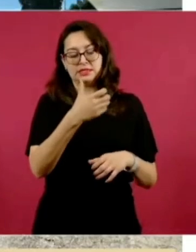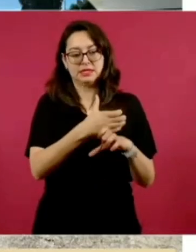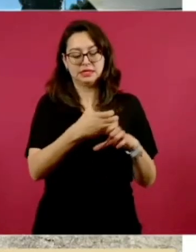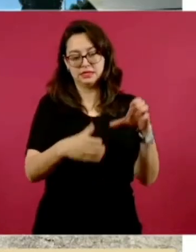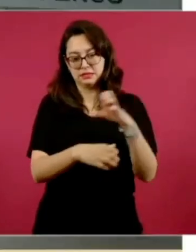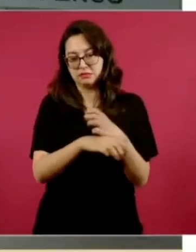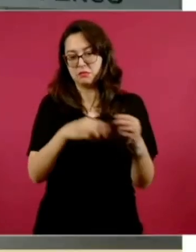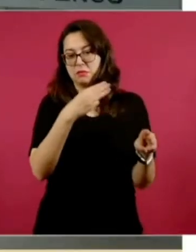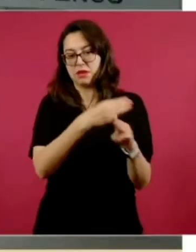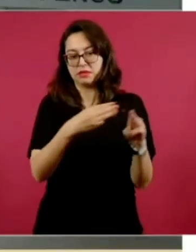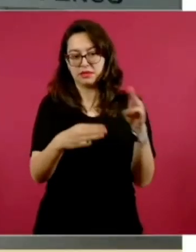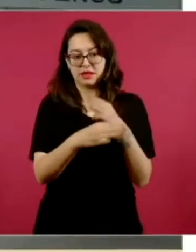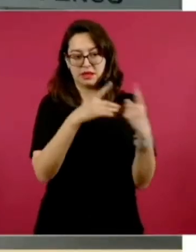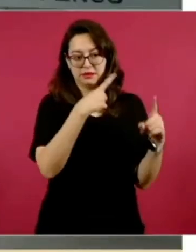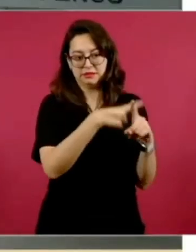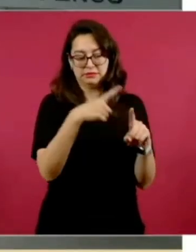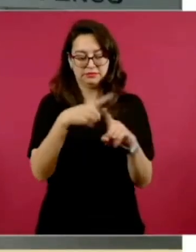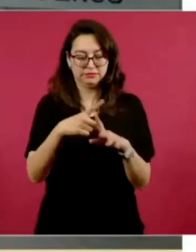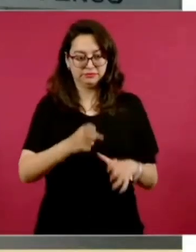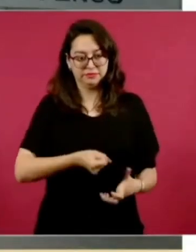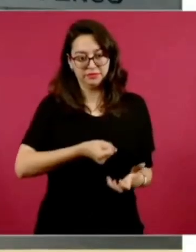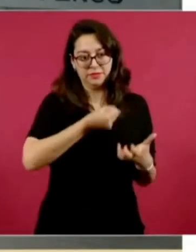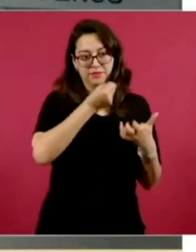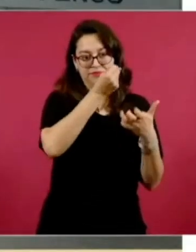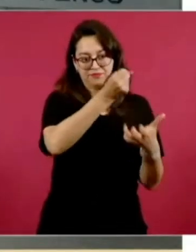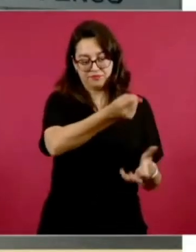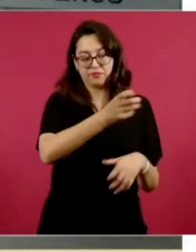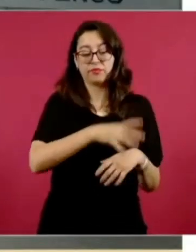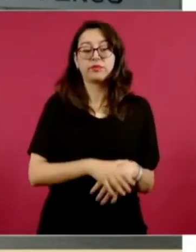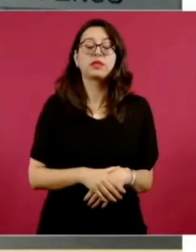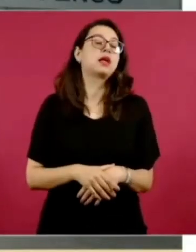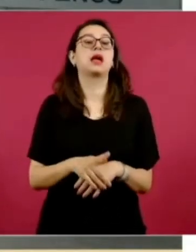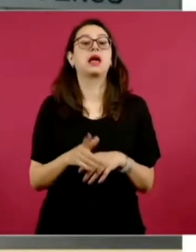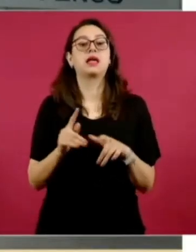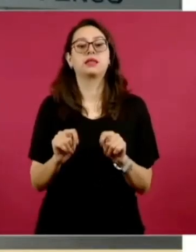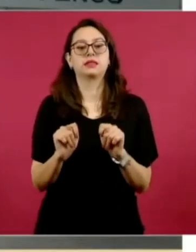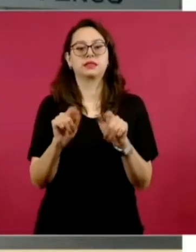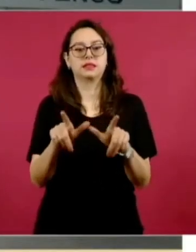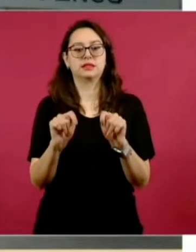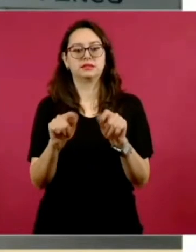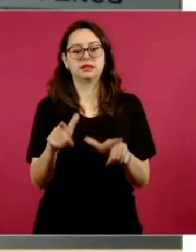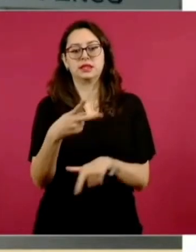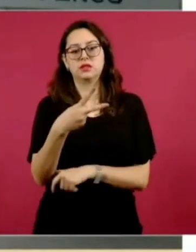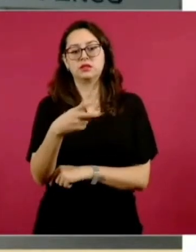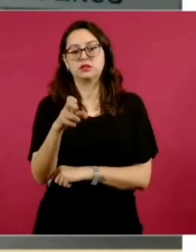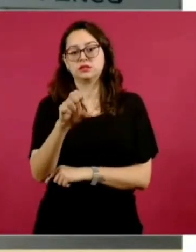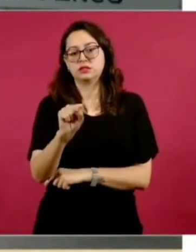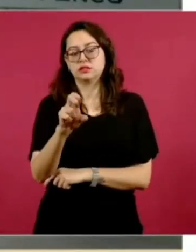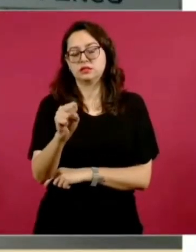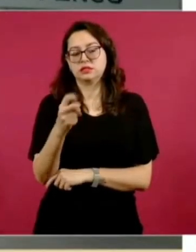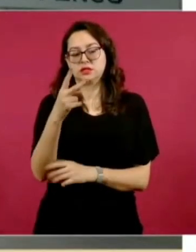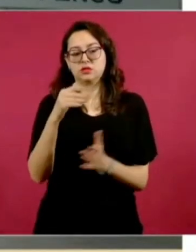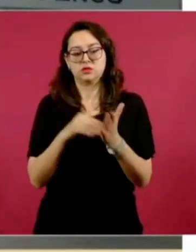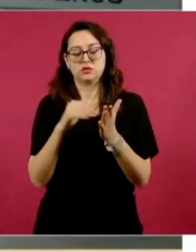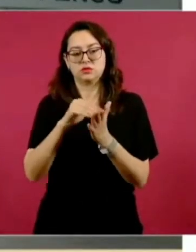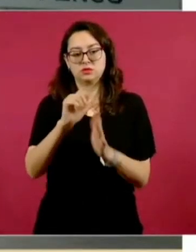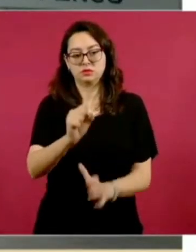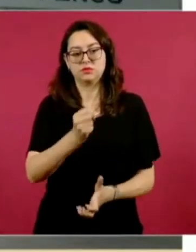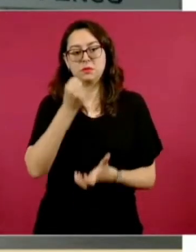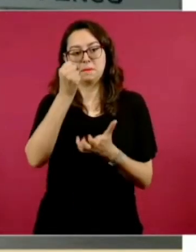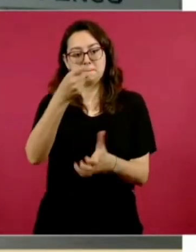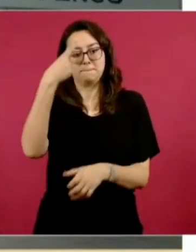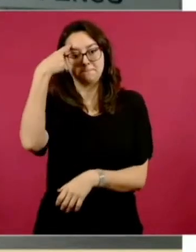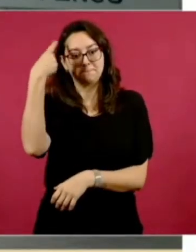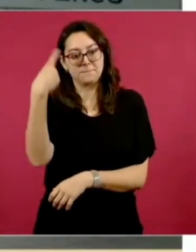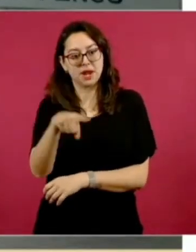caso de Tlaxcala, ahí fue una inversión de 262 millones de pesos en 147